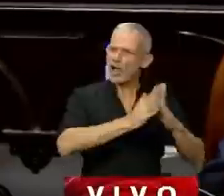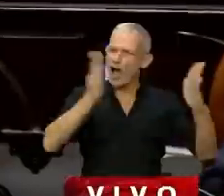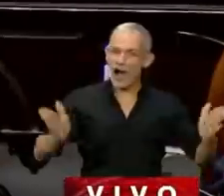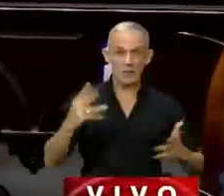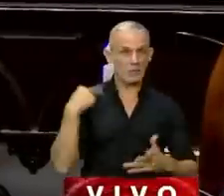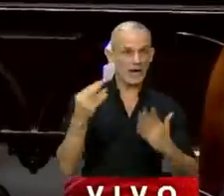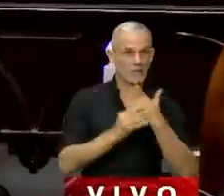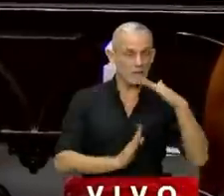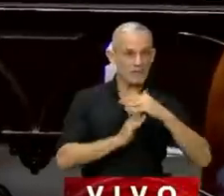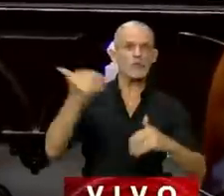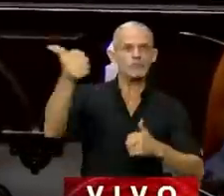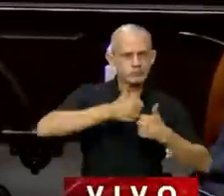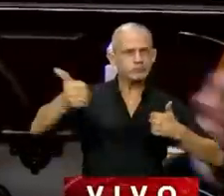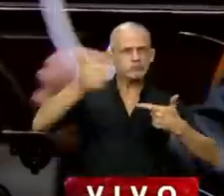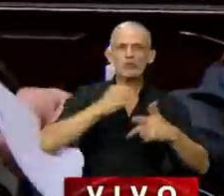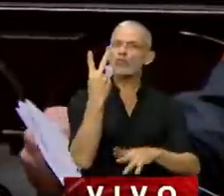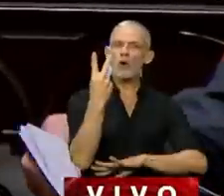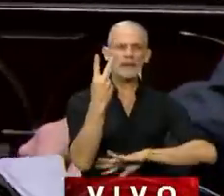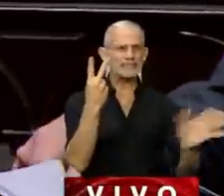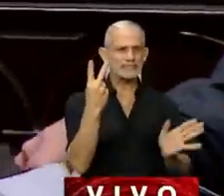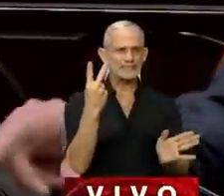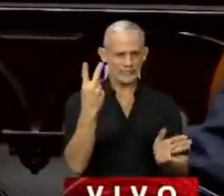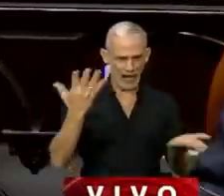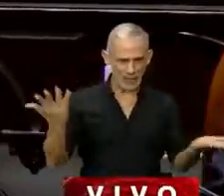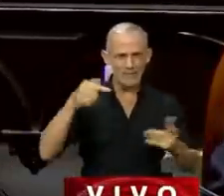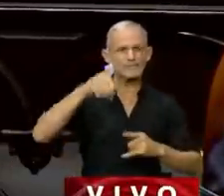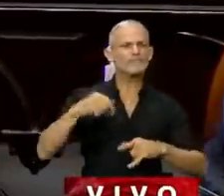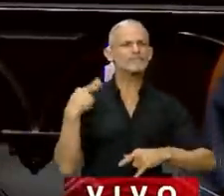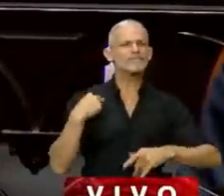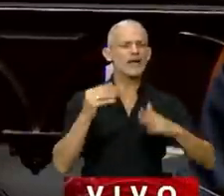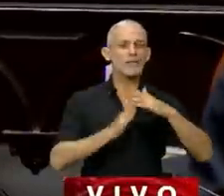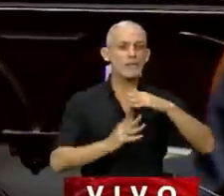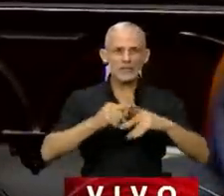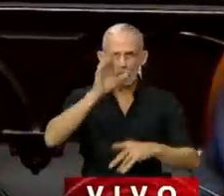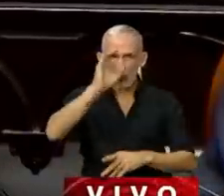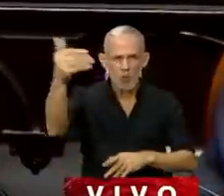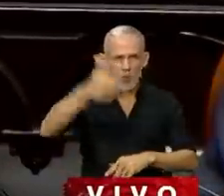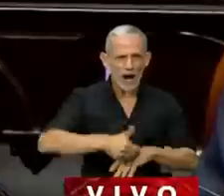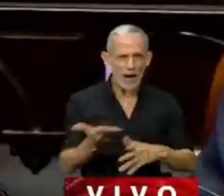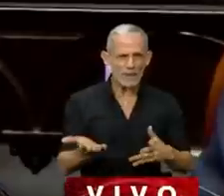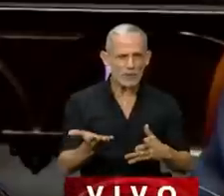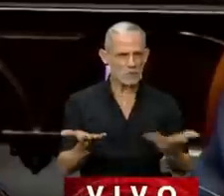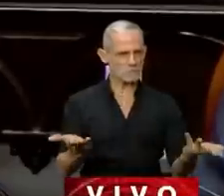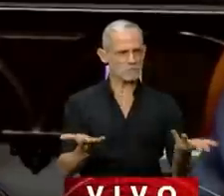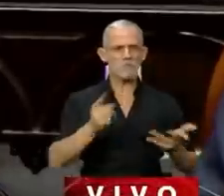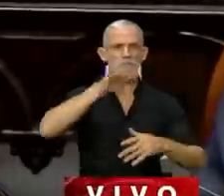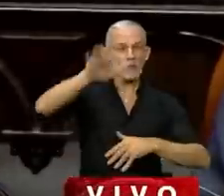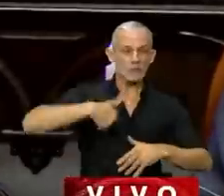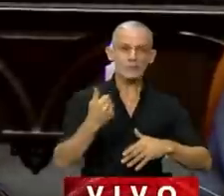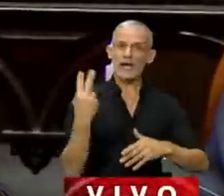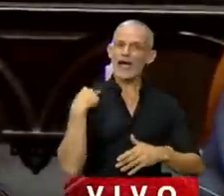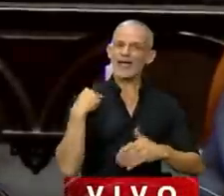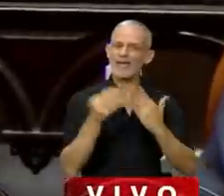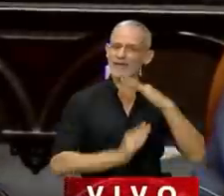2 años el jefe de gabinete vino a esta Cámara solo 2 veces y el actual jefe de gabinete no vino nunca. La citación al jefe